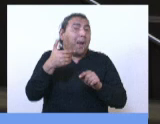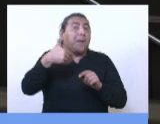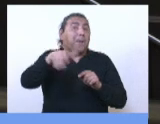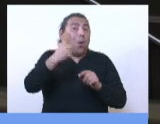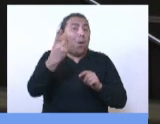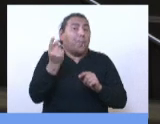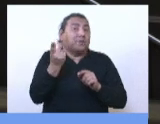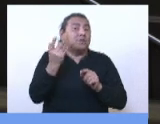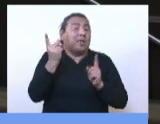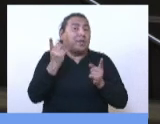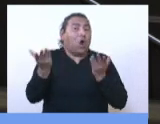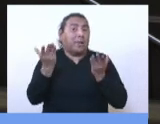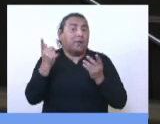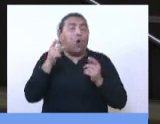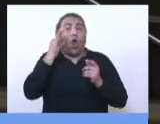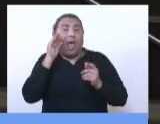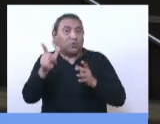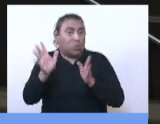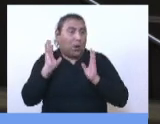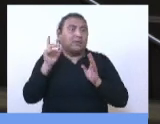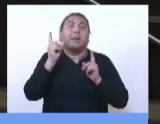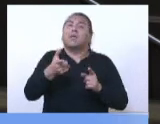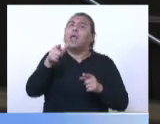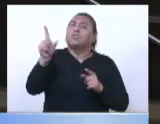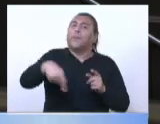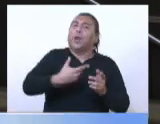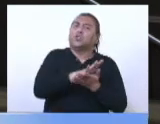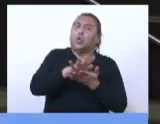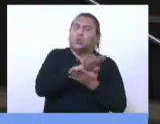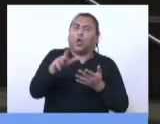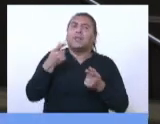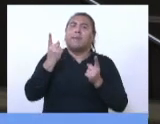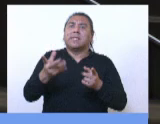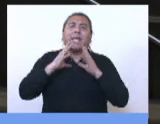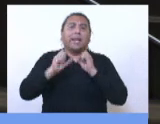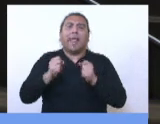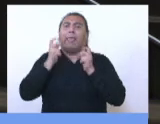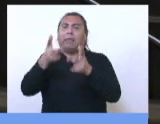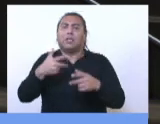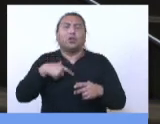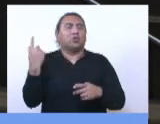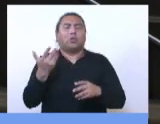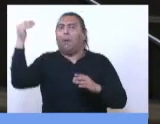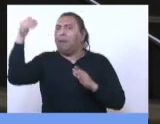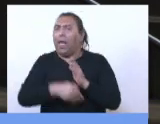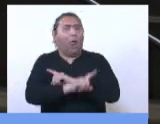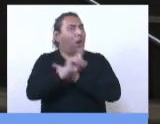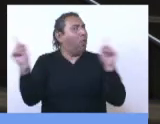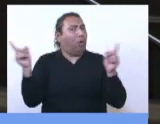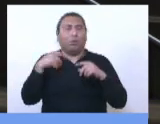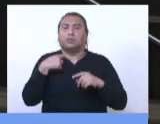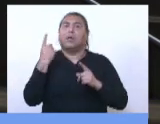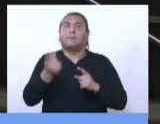ser comparativo al tema del azúcar esa es una solución que te dice no vamos a bajar el corte del 6 pero además